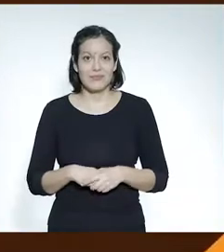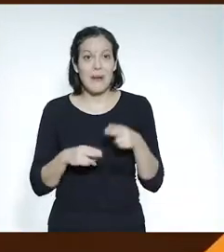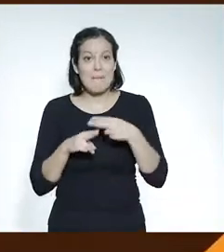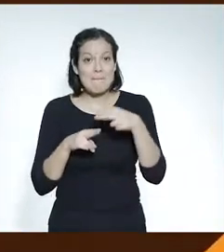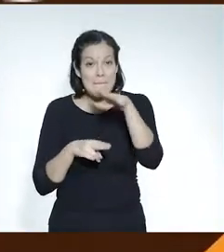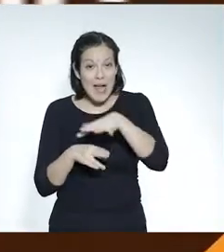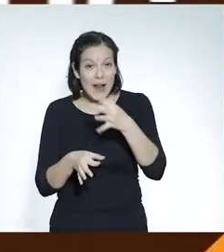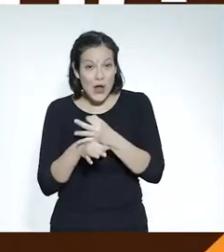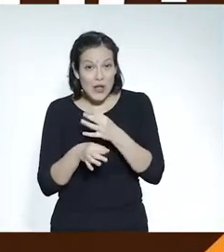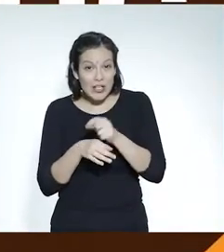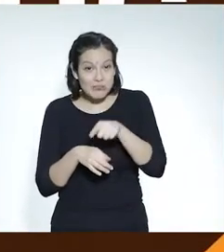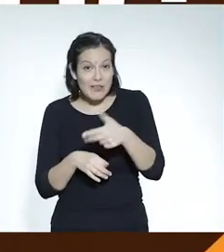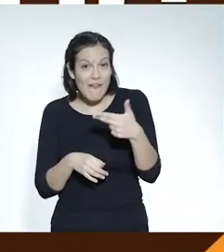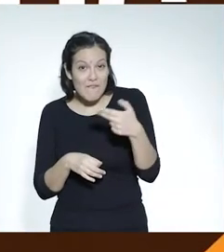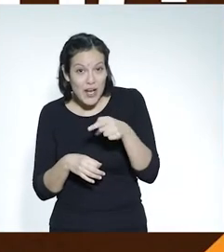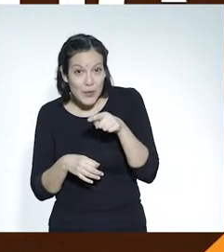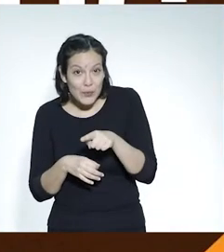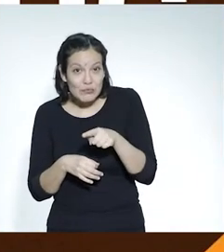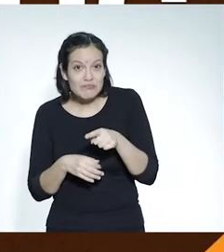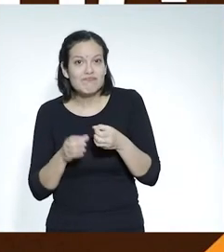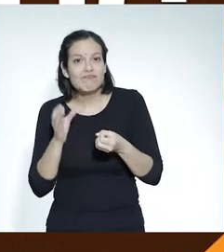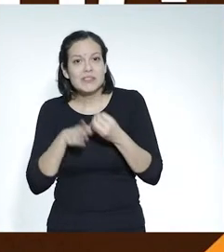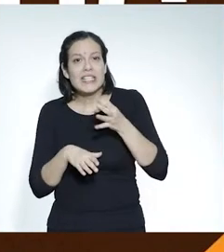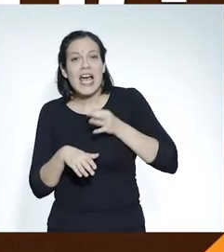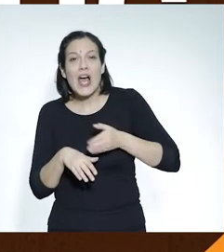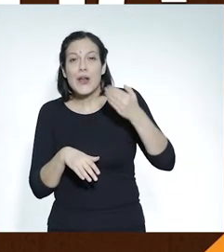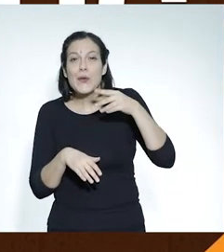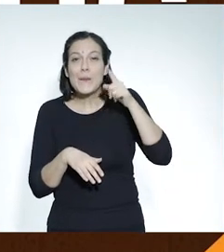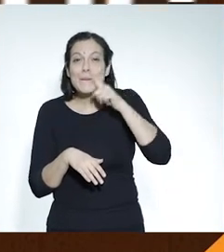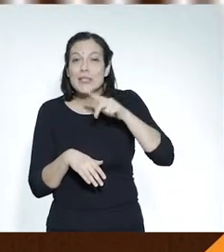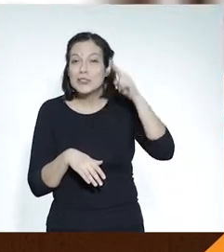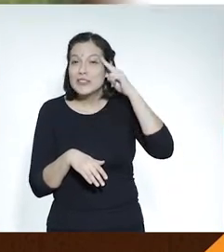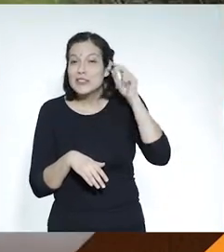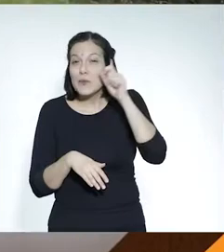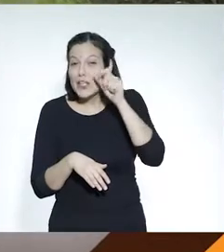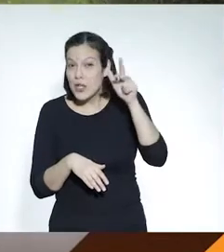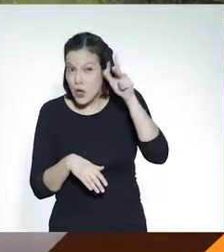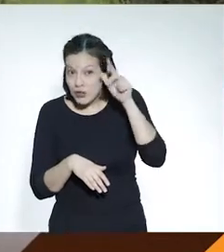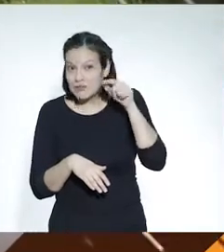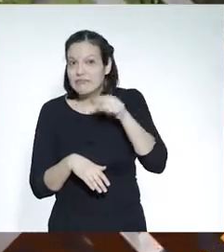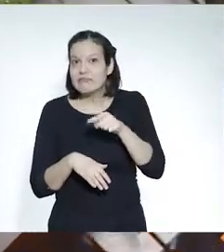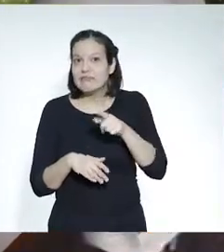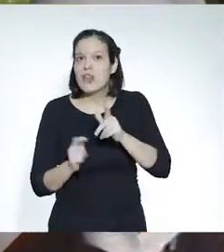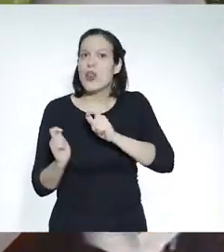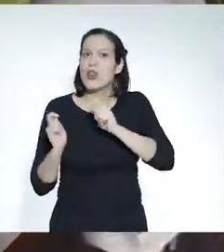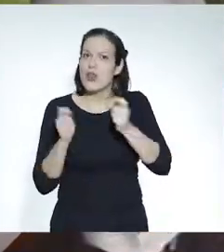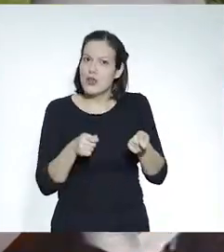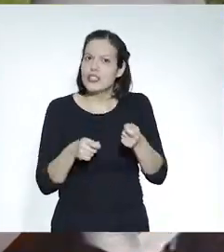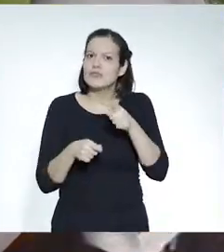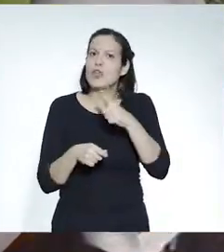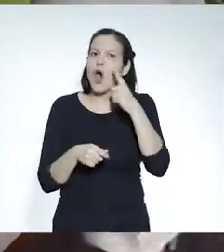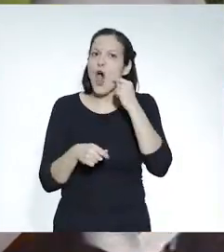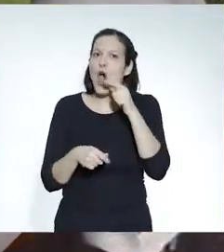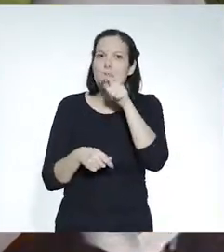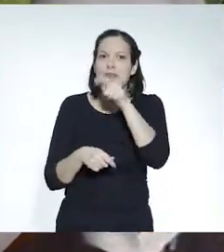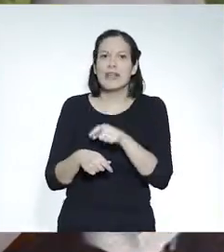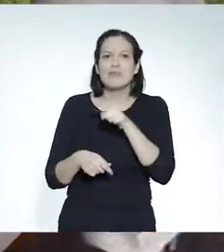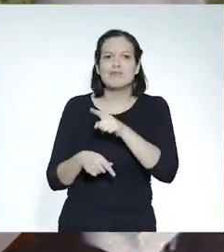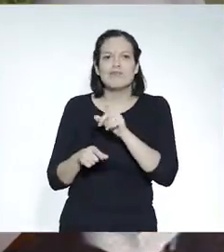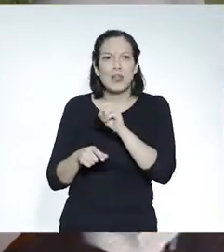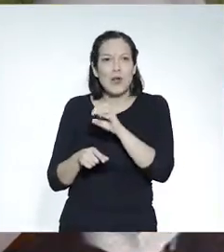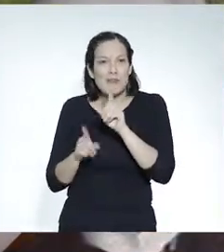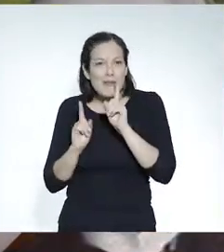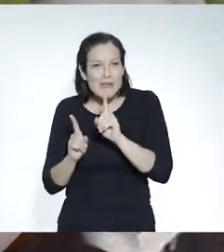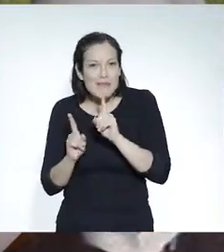El Parque Escolar Enrique Verduc nace en 1928 a partir de la donación hecha por el filántropo que